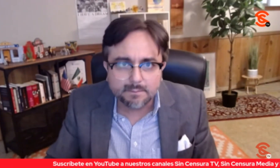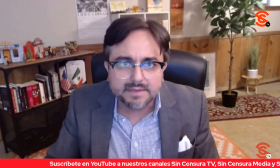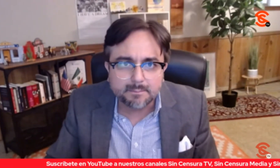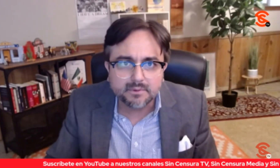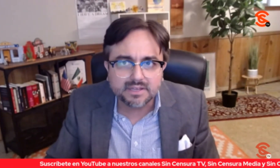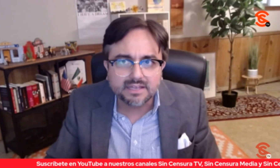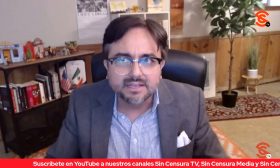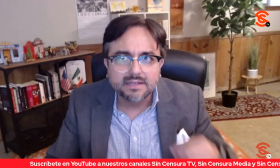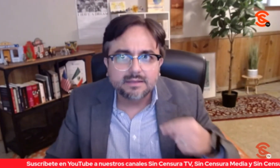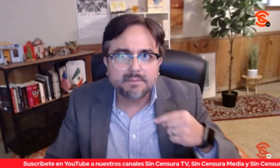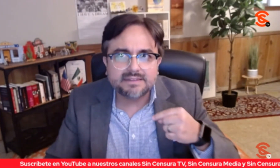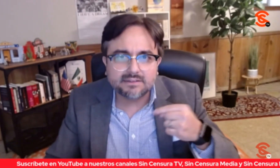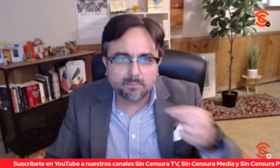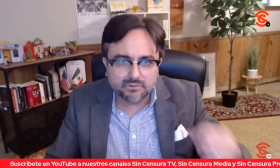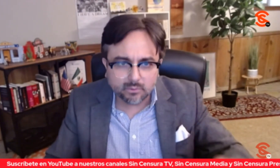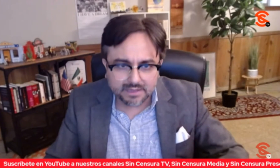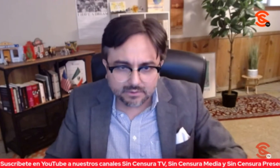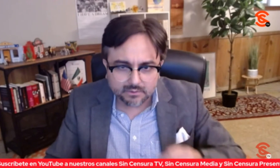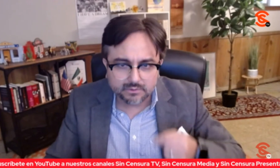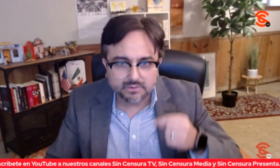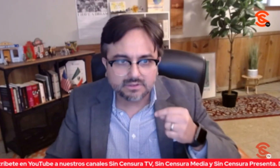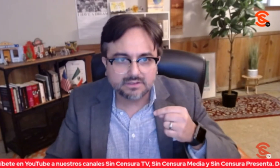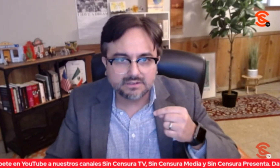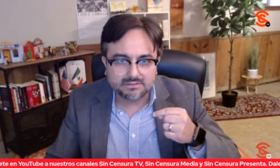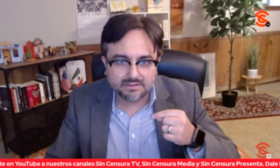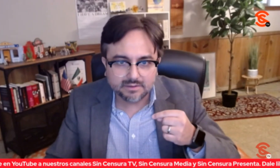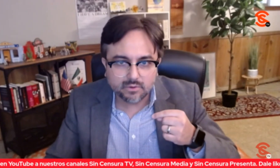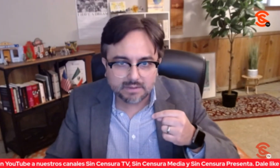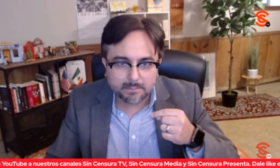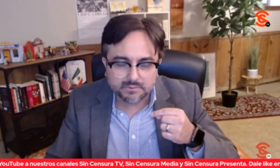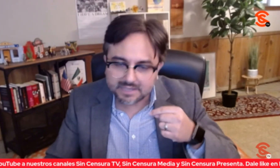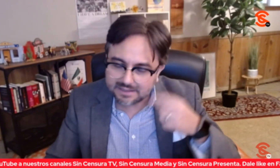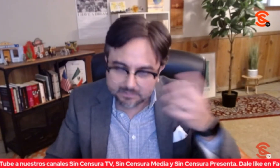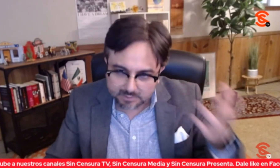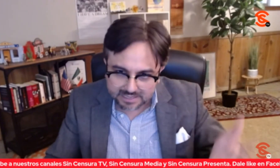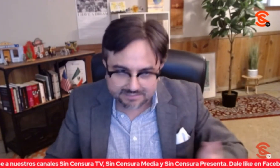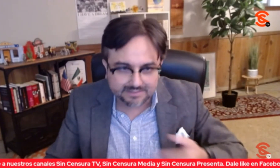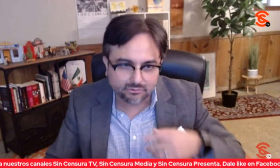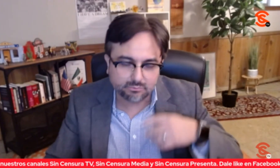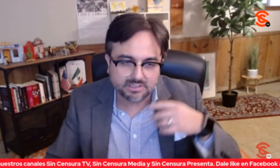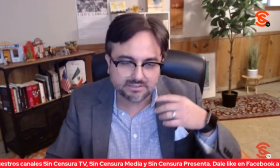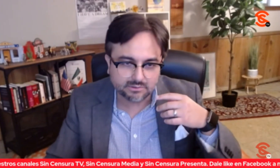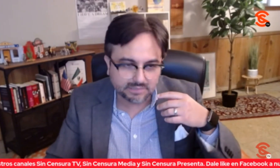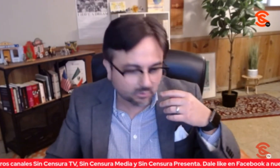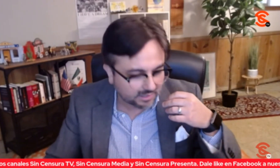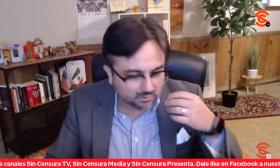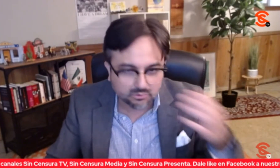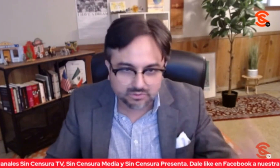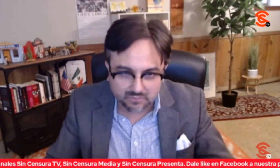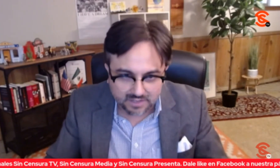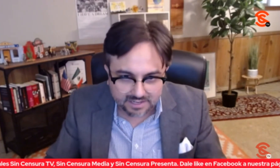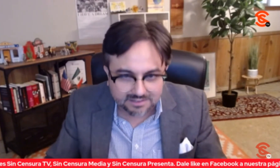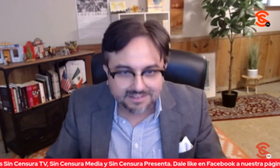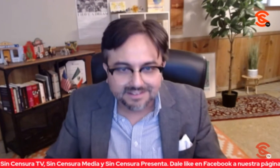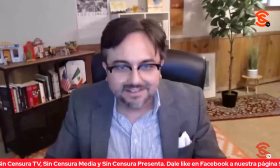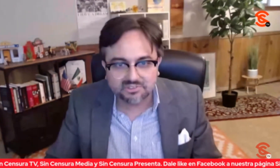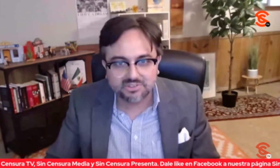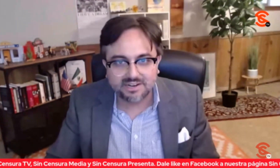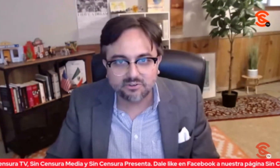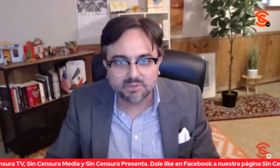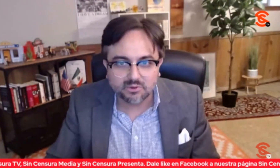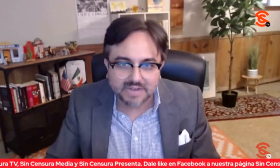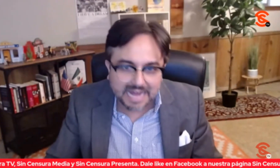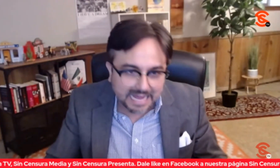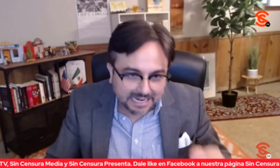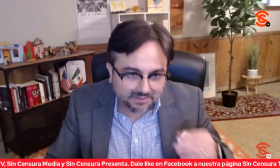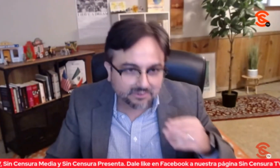planteo también porque mientras López Obrador aseguraba pues que era de esperarse que los ministros leguleyos justificaran estos